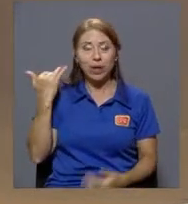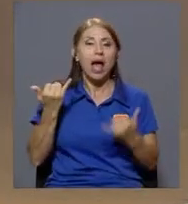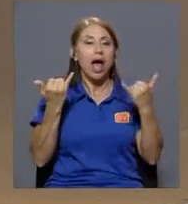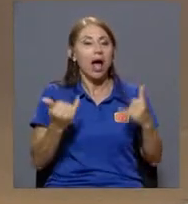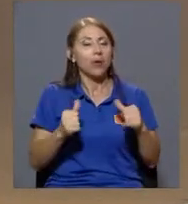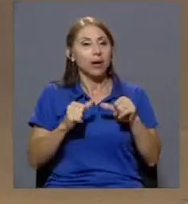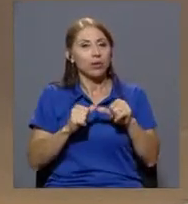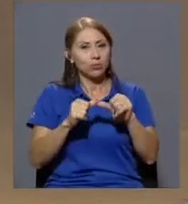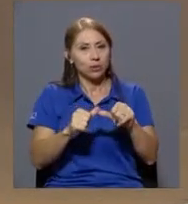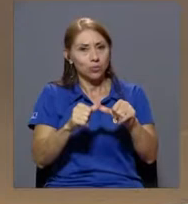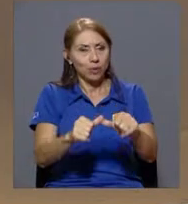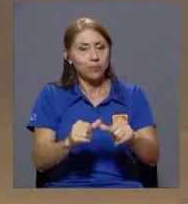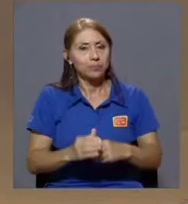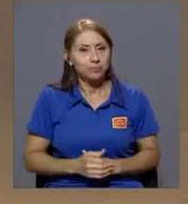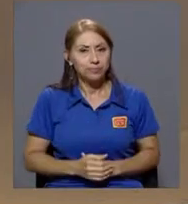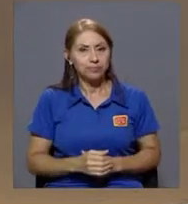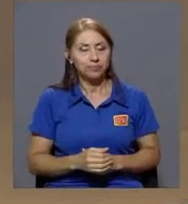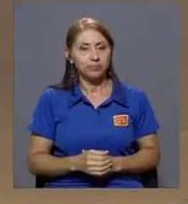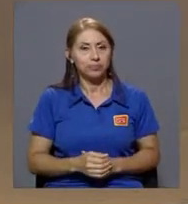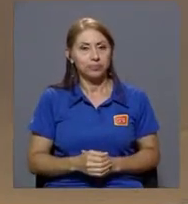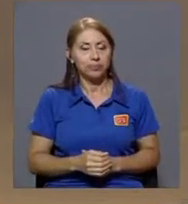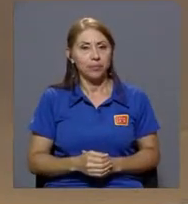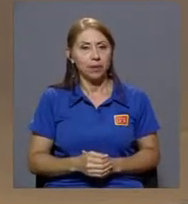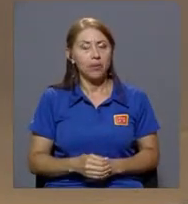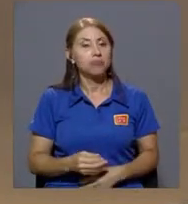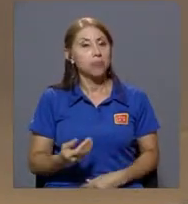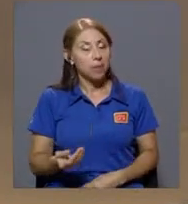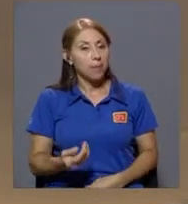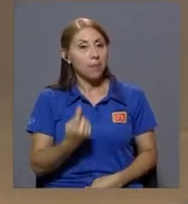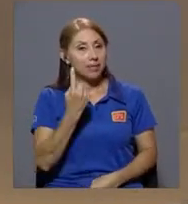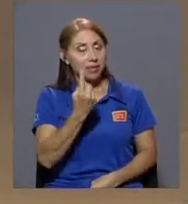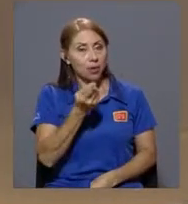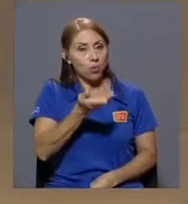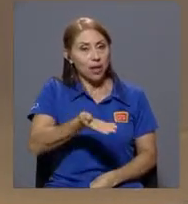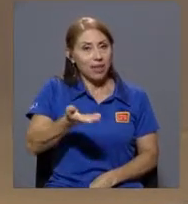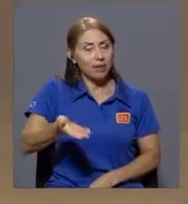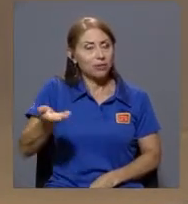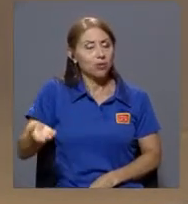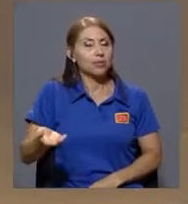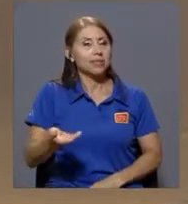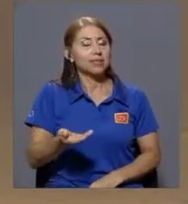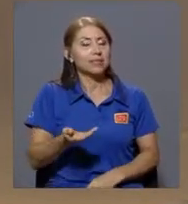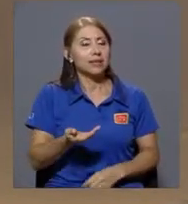ahora. Y me parece que una de las cosas es que